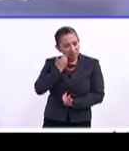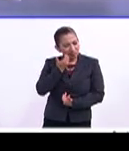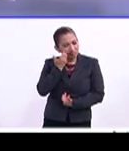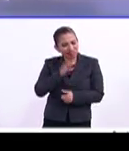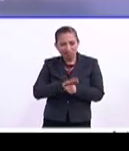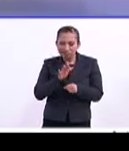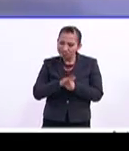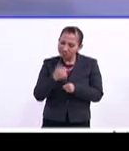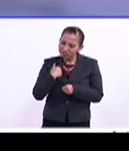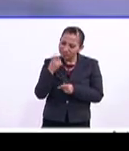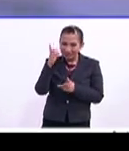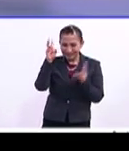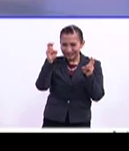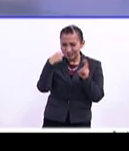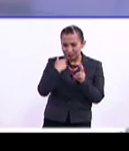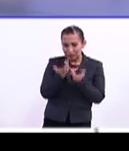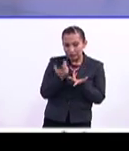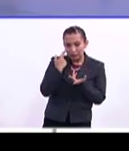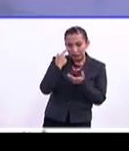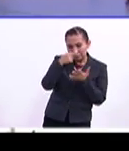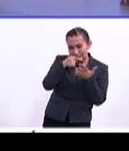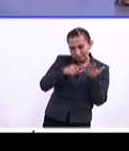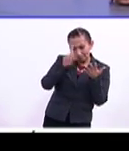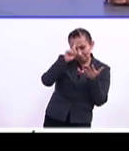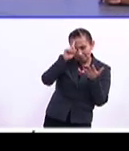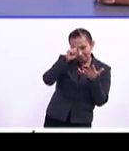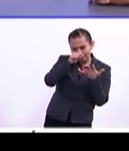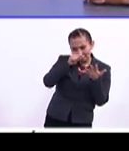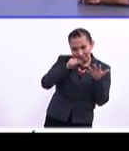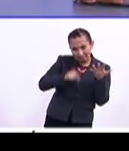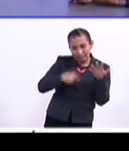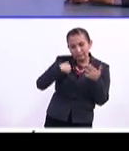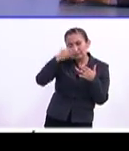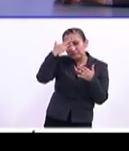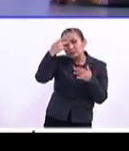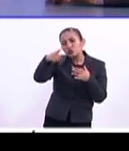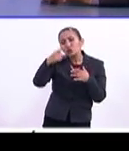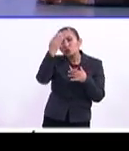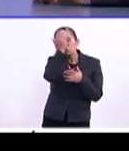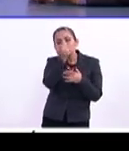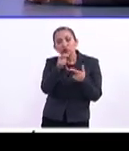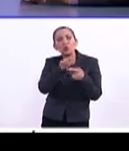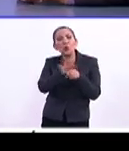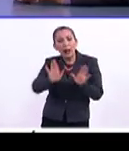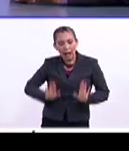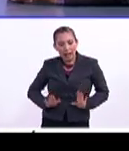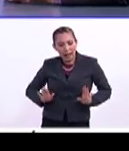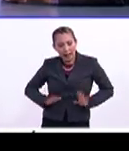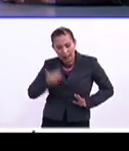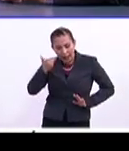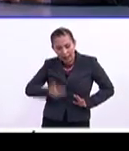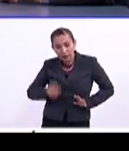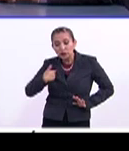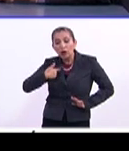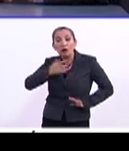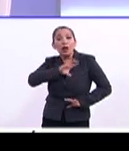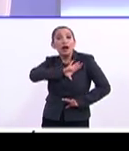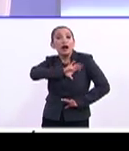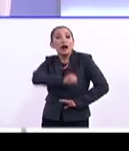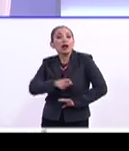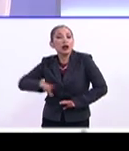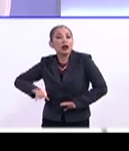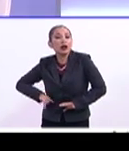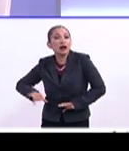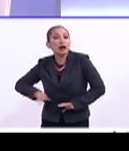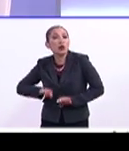entra este tema que comentábamos de los instrumentos de orientación vocacional. Conocer cuáles son sus aptitudes, pero también cuáles son sus intereses, que ese es un factor